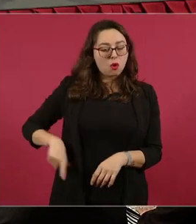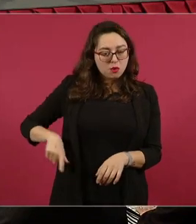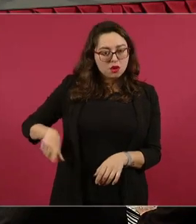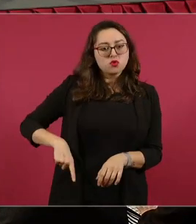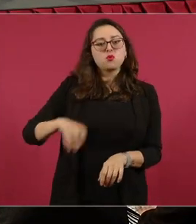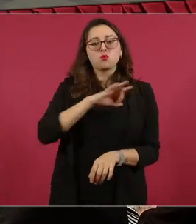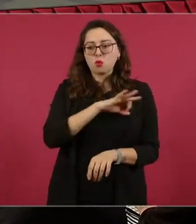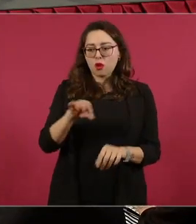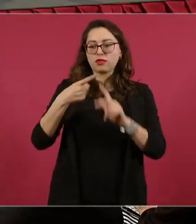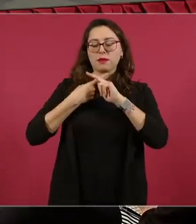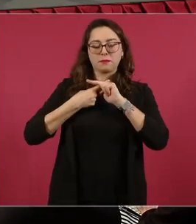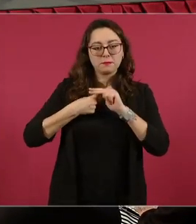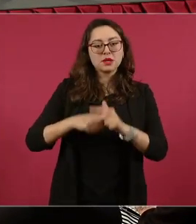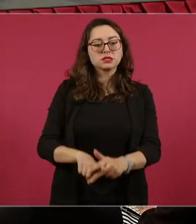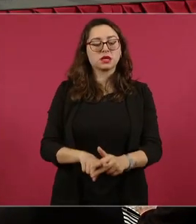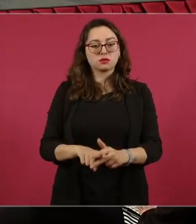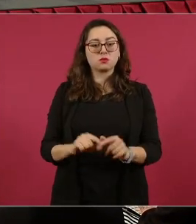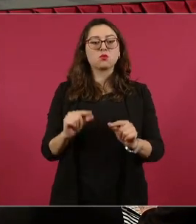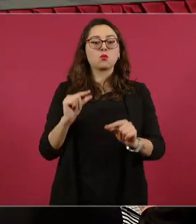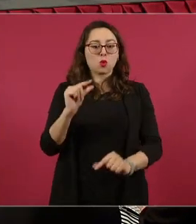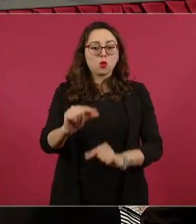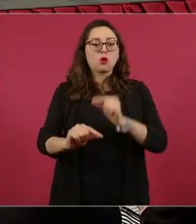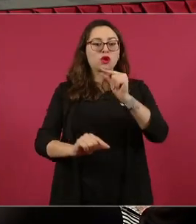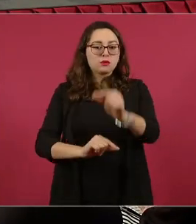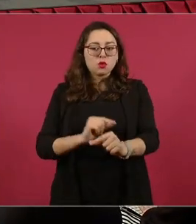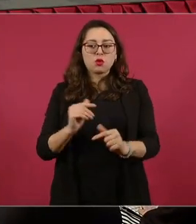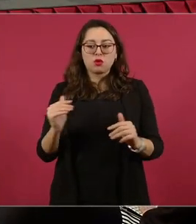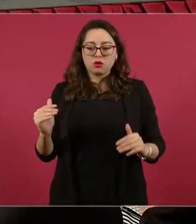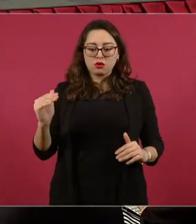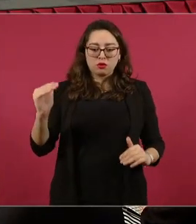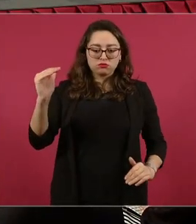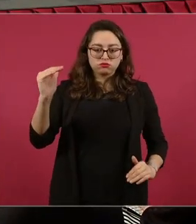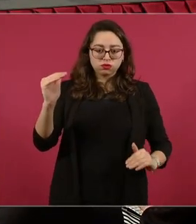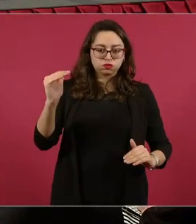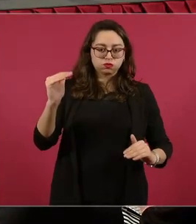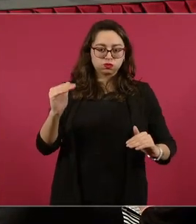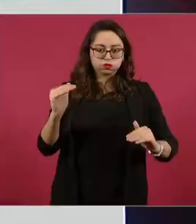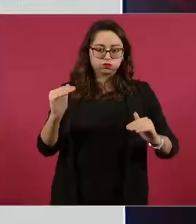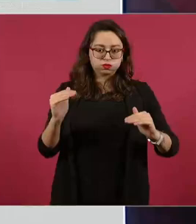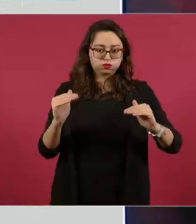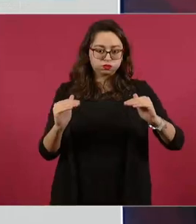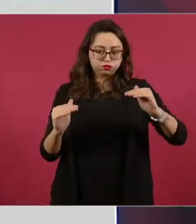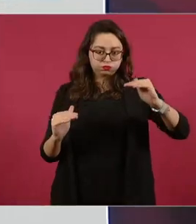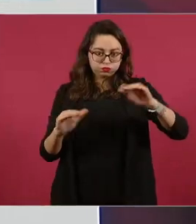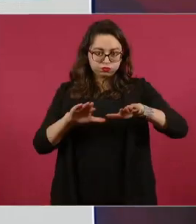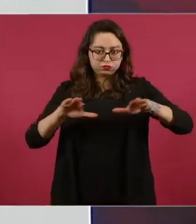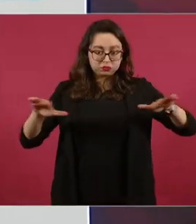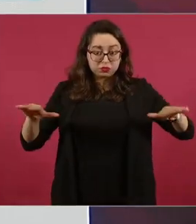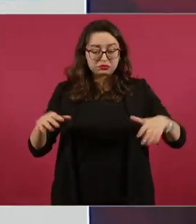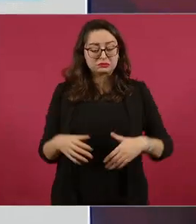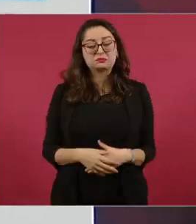gobierno para este fondo, de modo que puede llevar